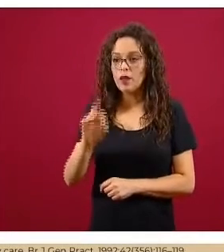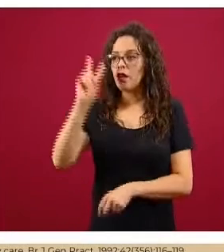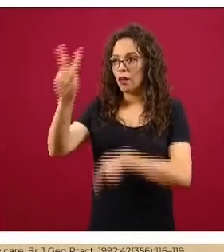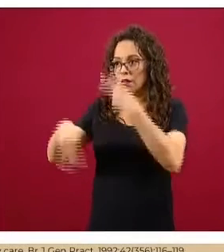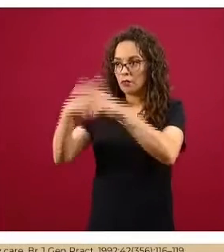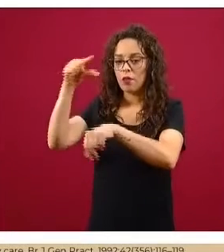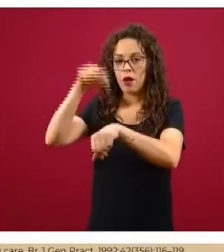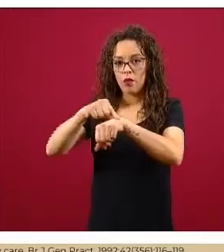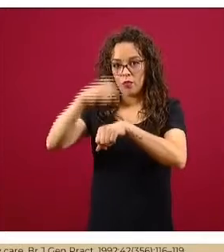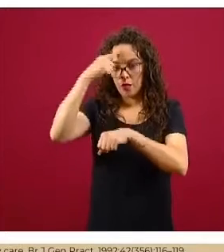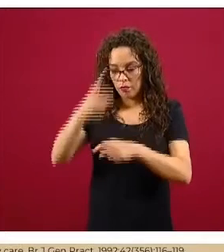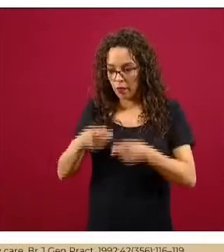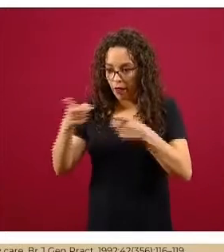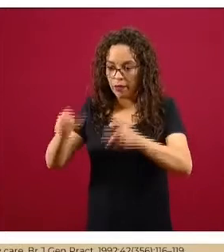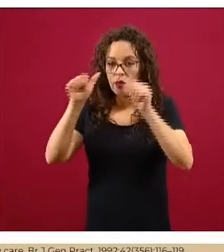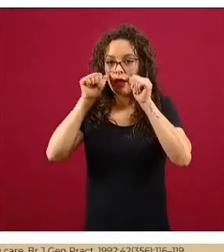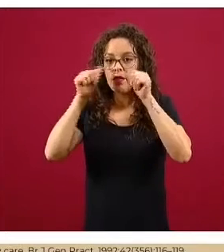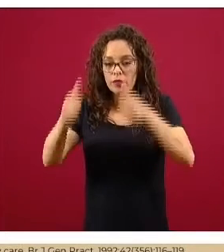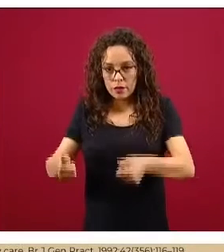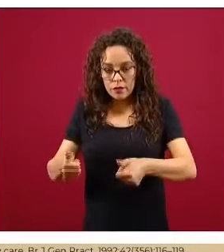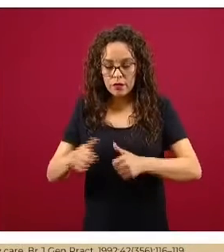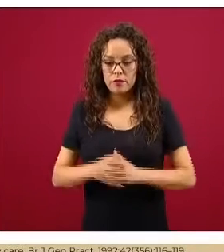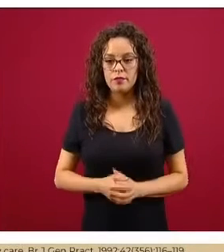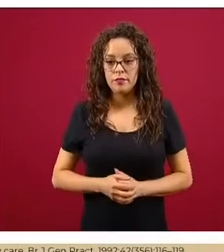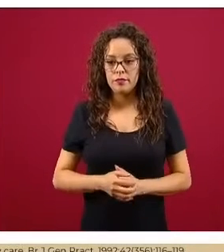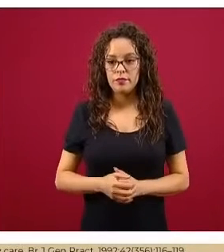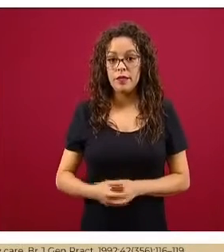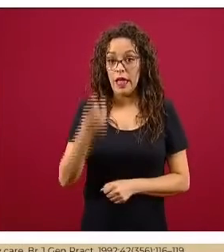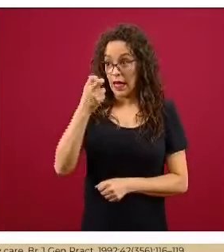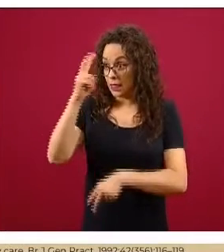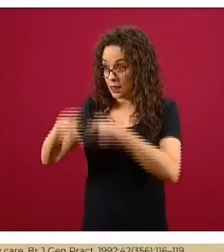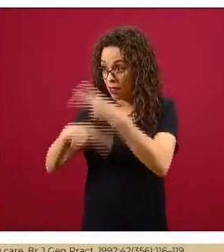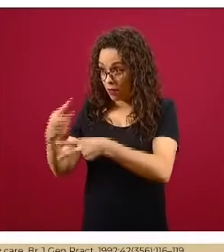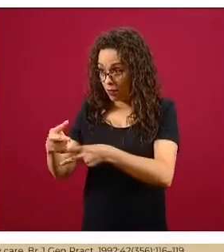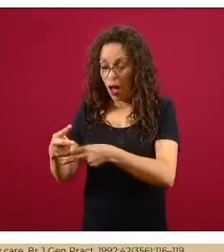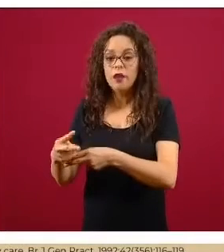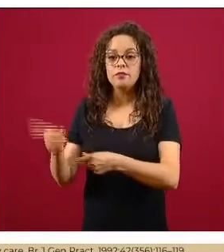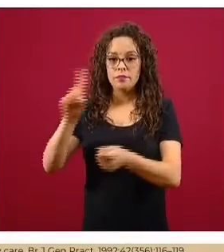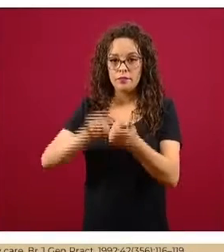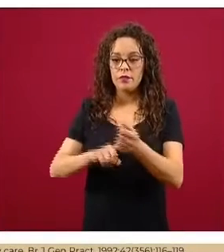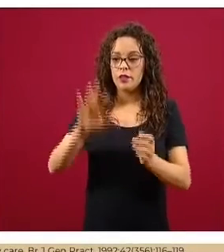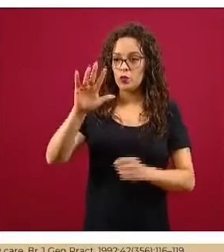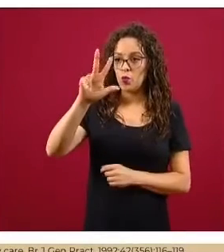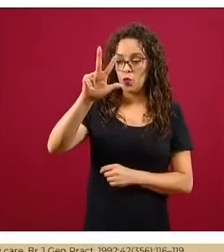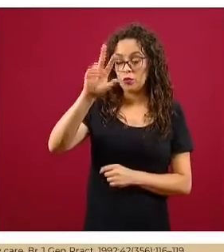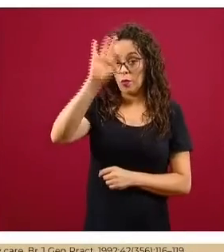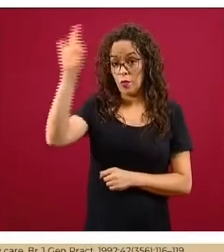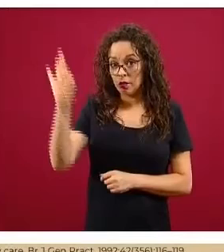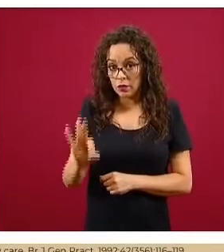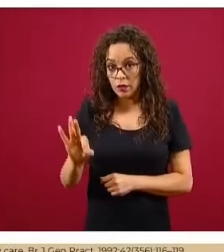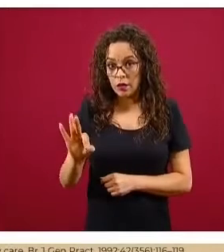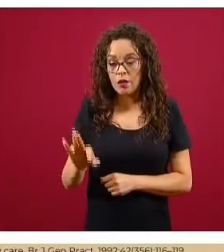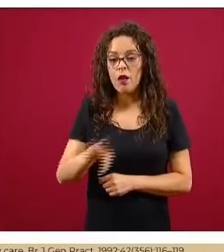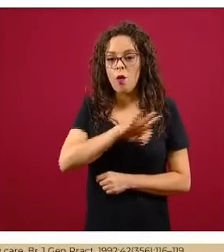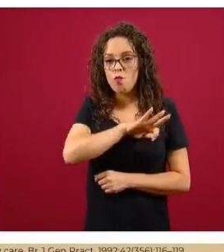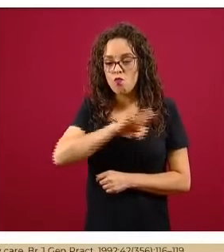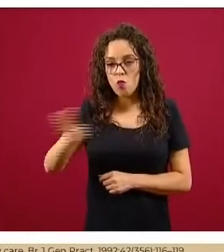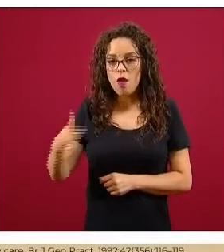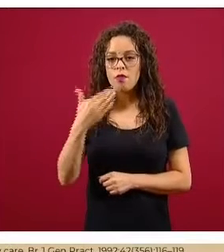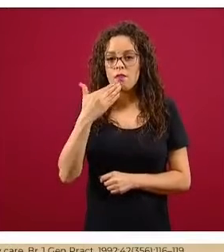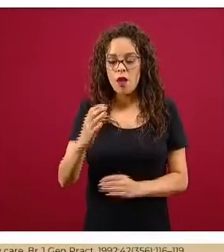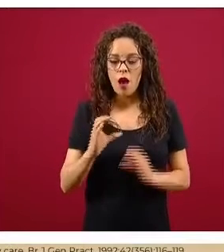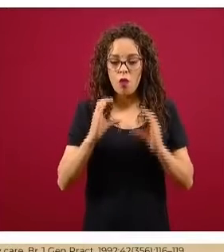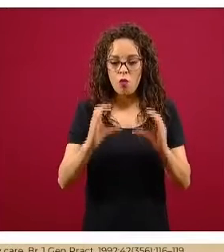atención. Y de los que reciben atención, solamente 58%, la mitad de ellos, logran tener buenos niveles